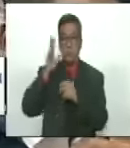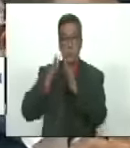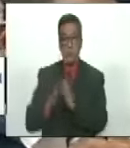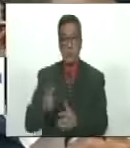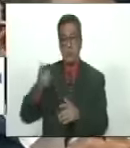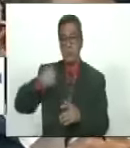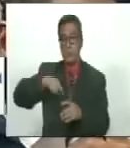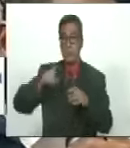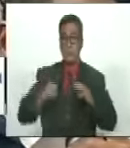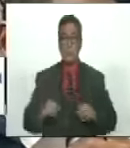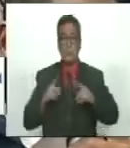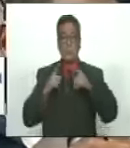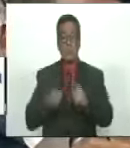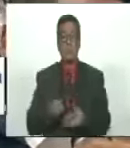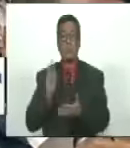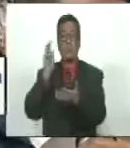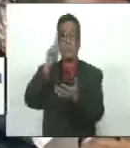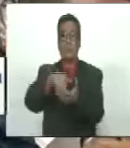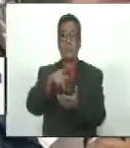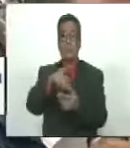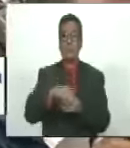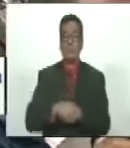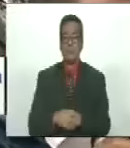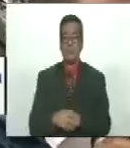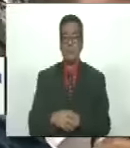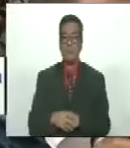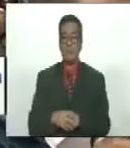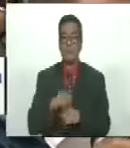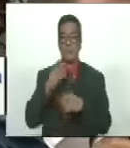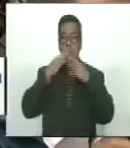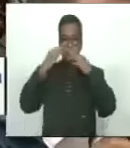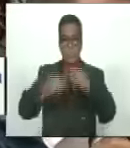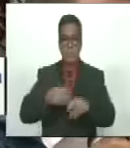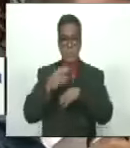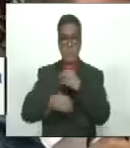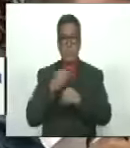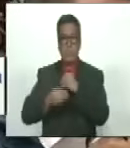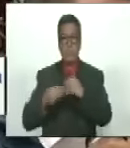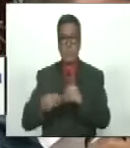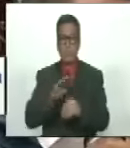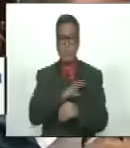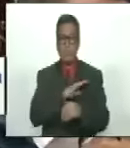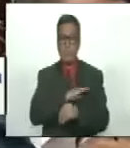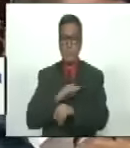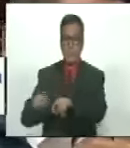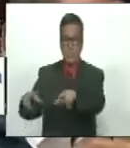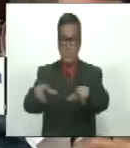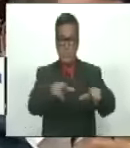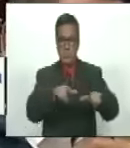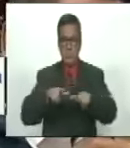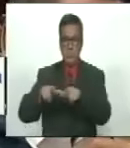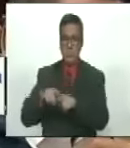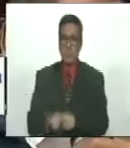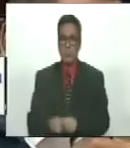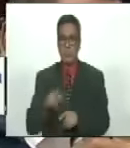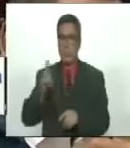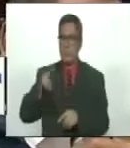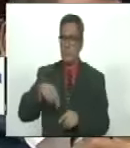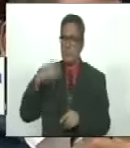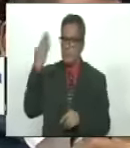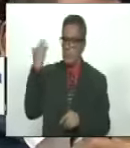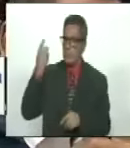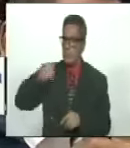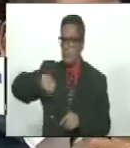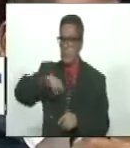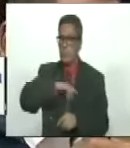venezolanos tenemos la oportunidad de protagonizar y de verdad ejercer soberanía. Como nunca antes en